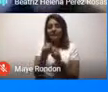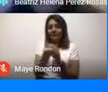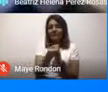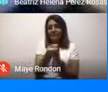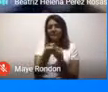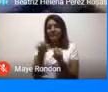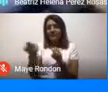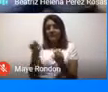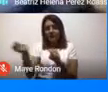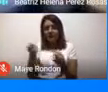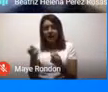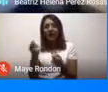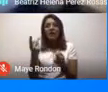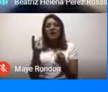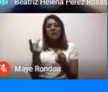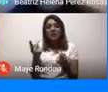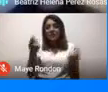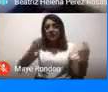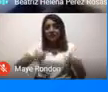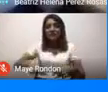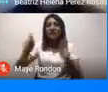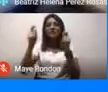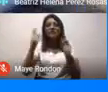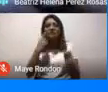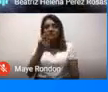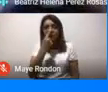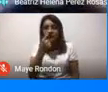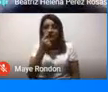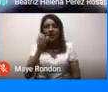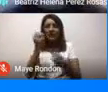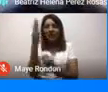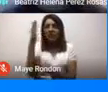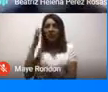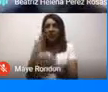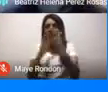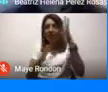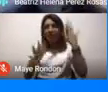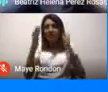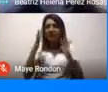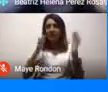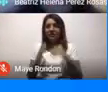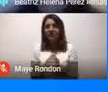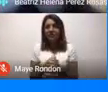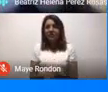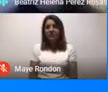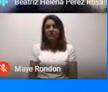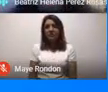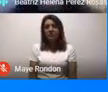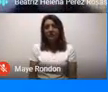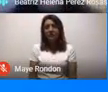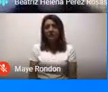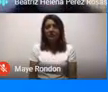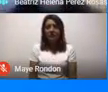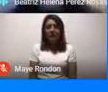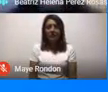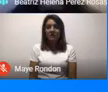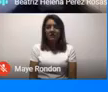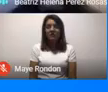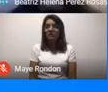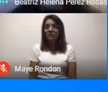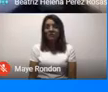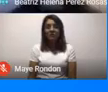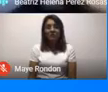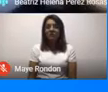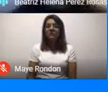empezar a explorar esos espacios naturales y rurales. Entonces ya yo empiezo a pensarme que aquella gente que vive cerca a mi